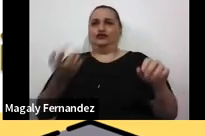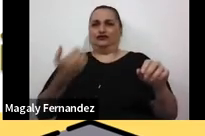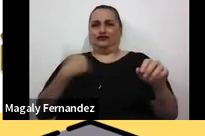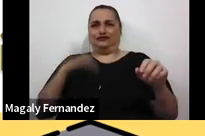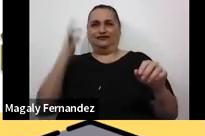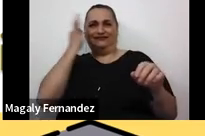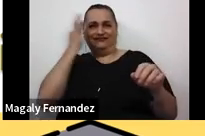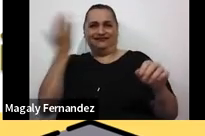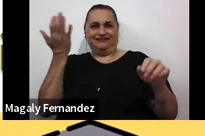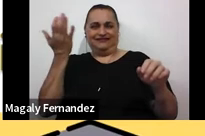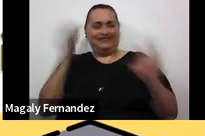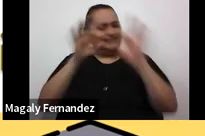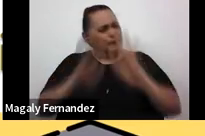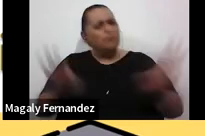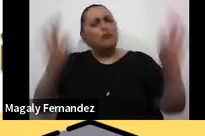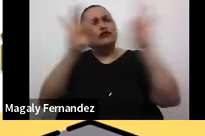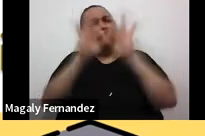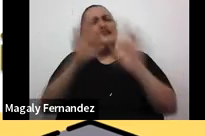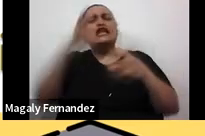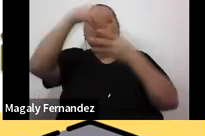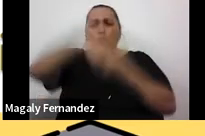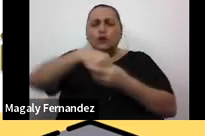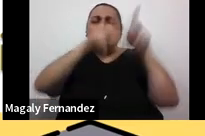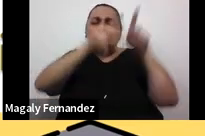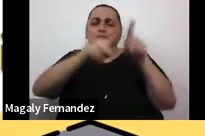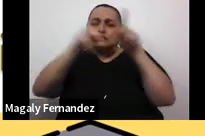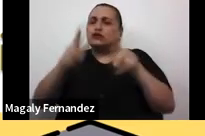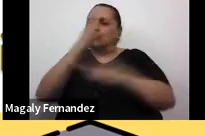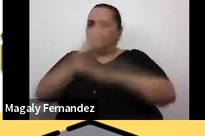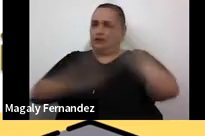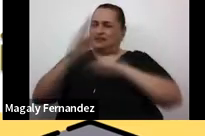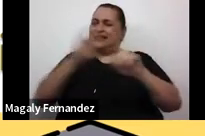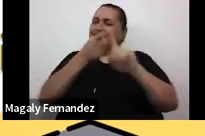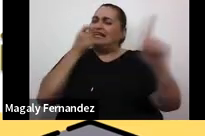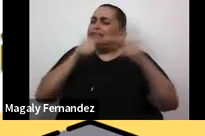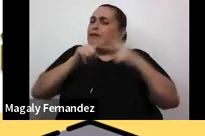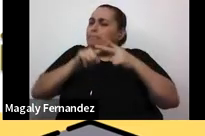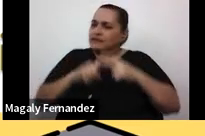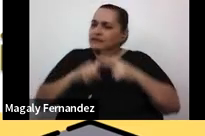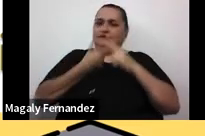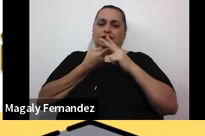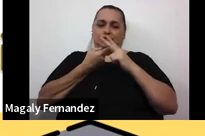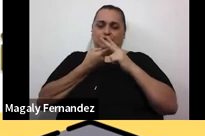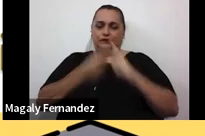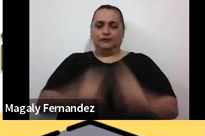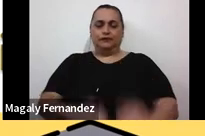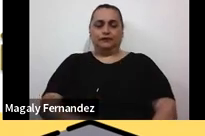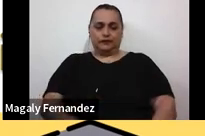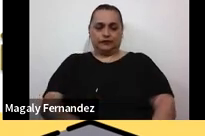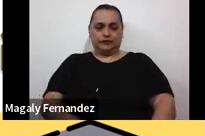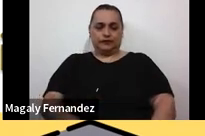nosotros es importante incluir a las personas con discapacidad desde el principio la siguiente